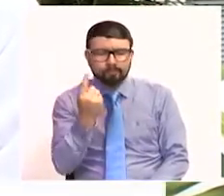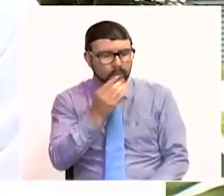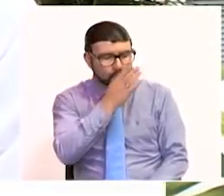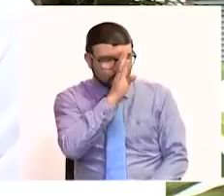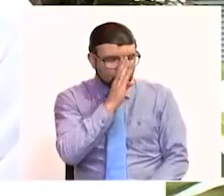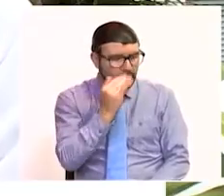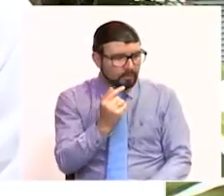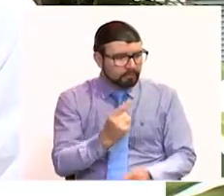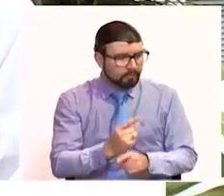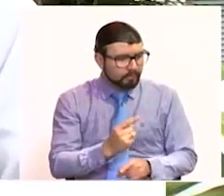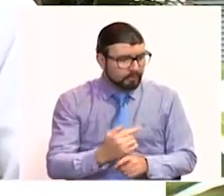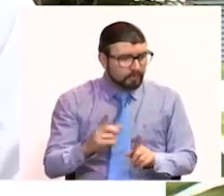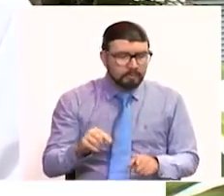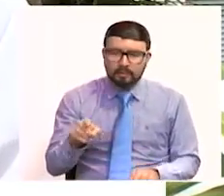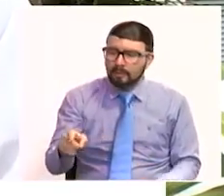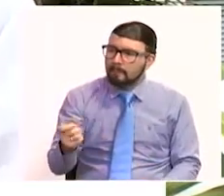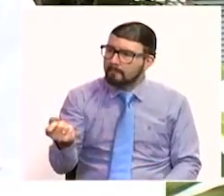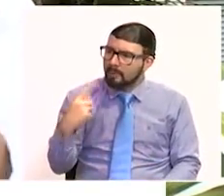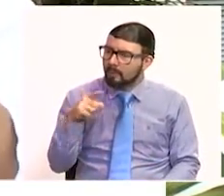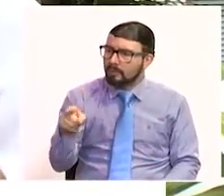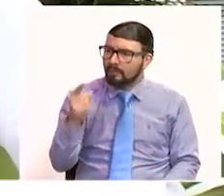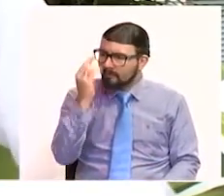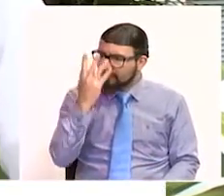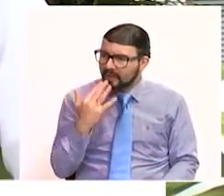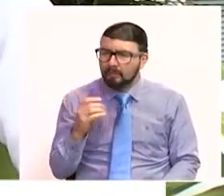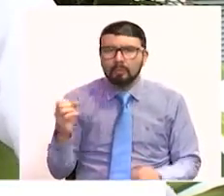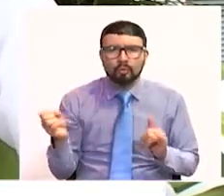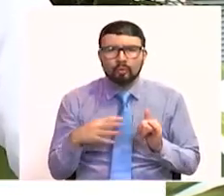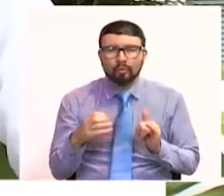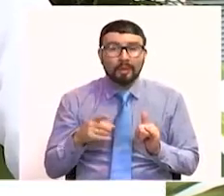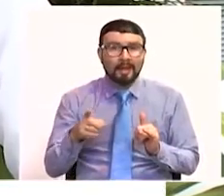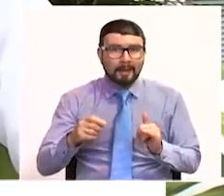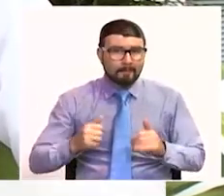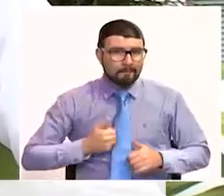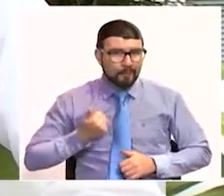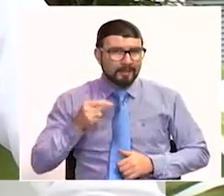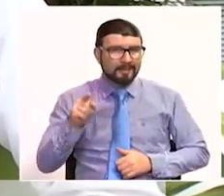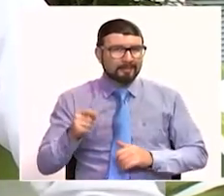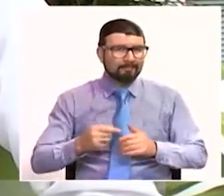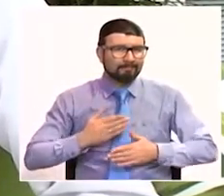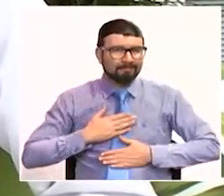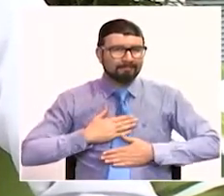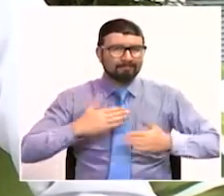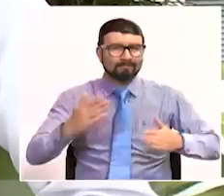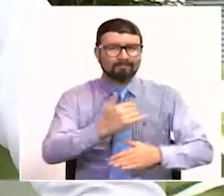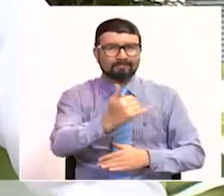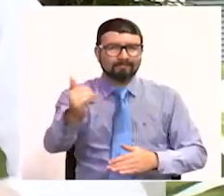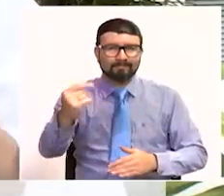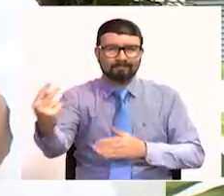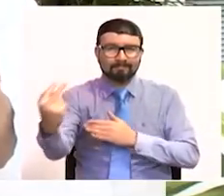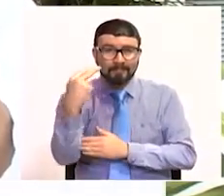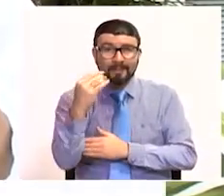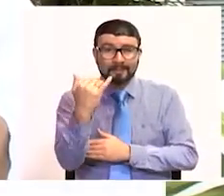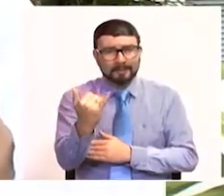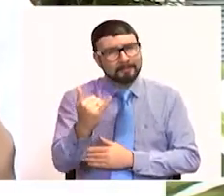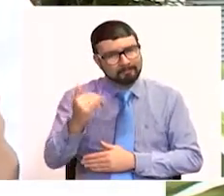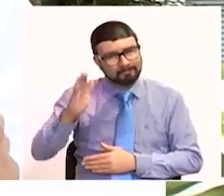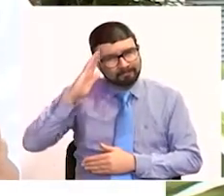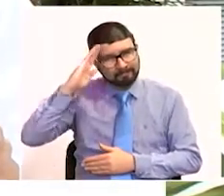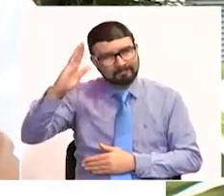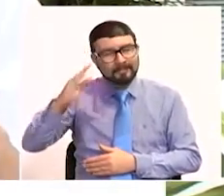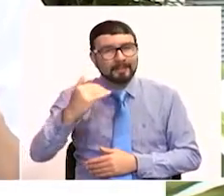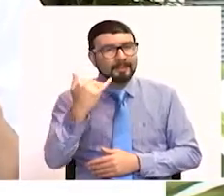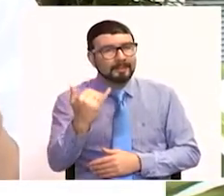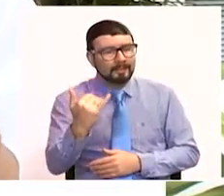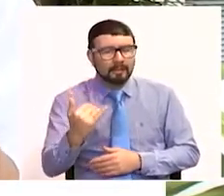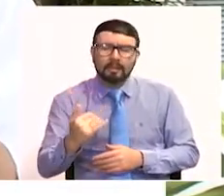a través de YouTube, Facebook, y aprovechamos para saludar a todas esas personas que nos están viendo a través de este medio y a través de nuestras